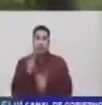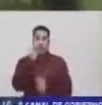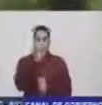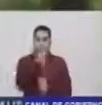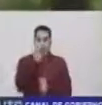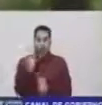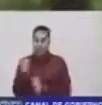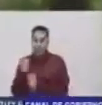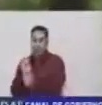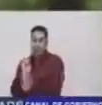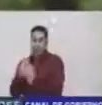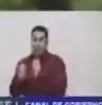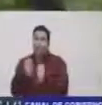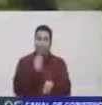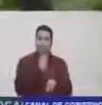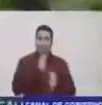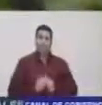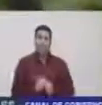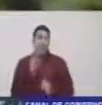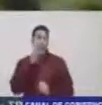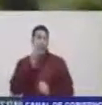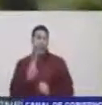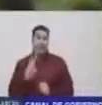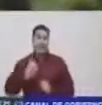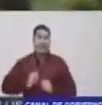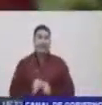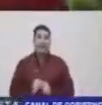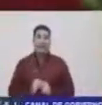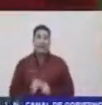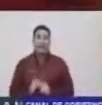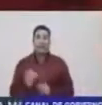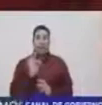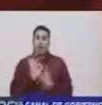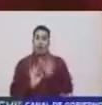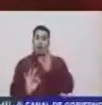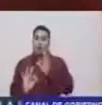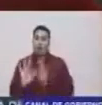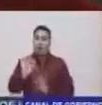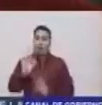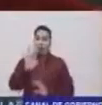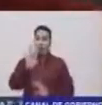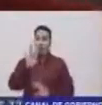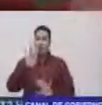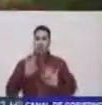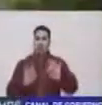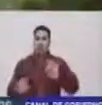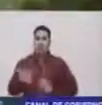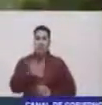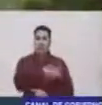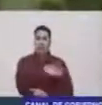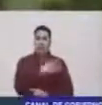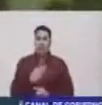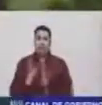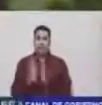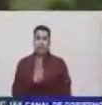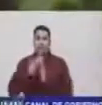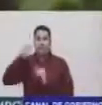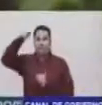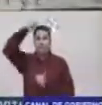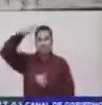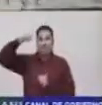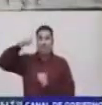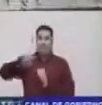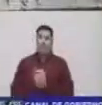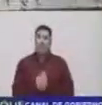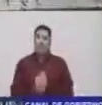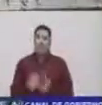la marimba de Guatemala. También podemos ver otros diseños más que ellos practican en el pueblo